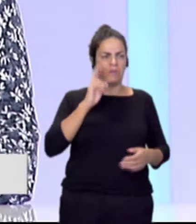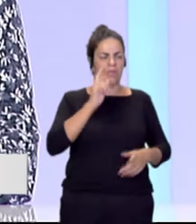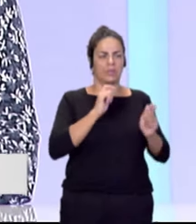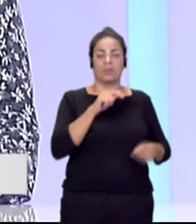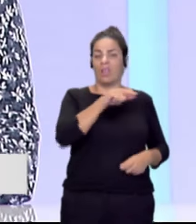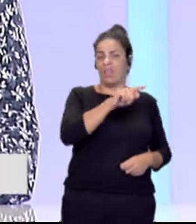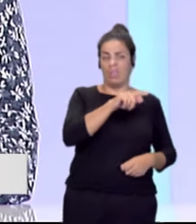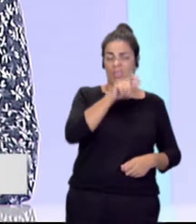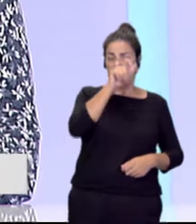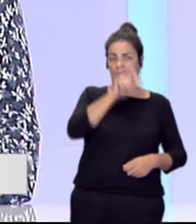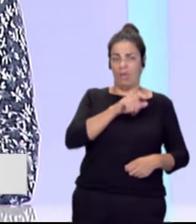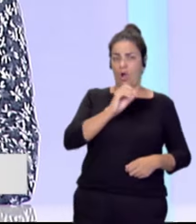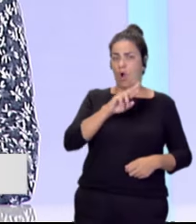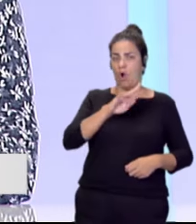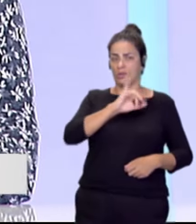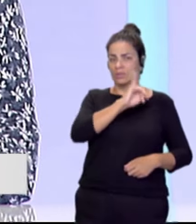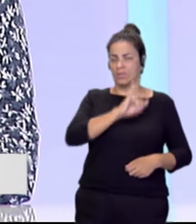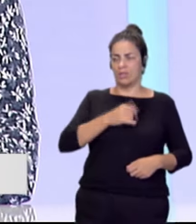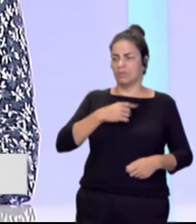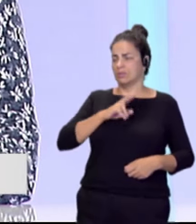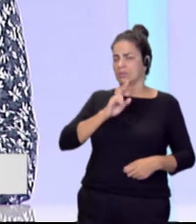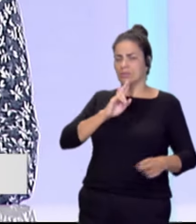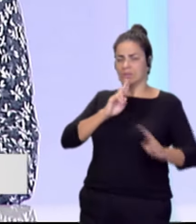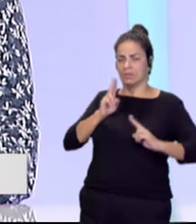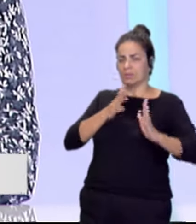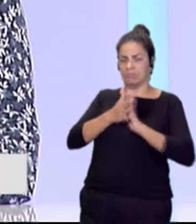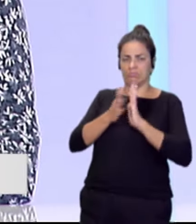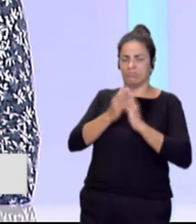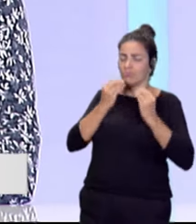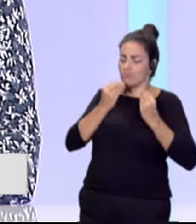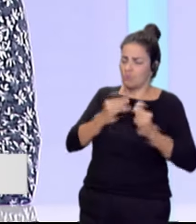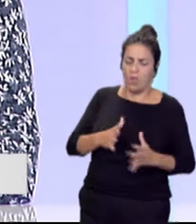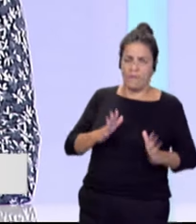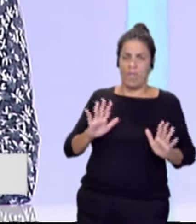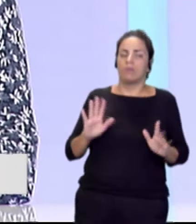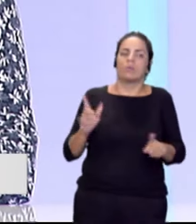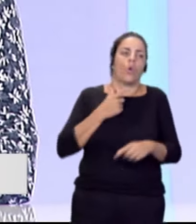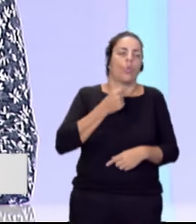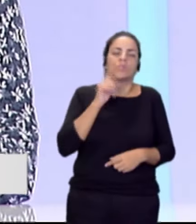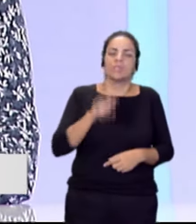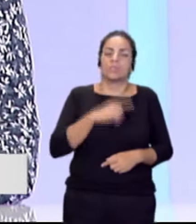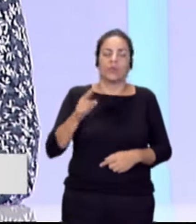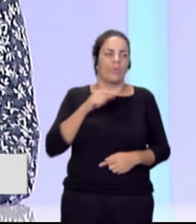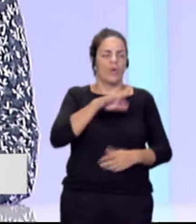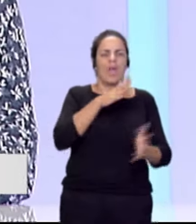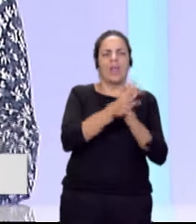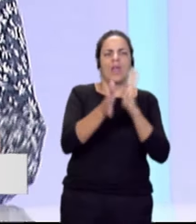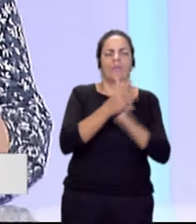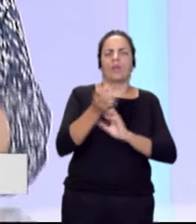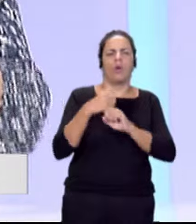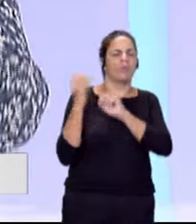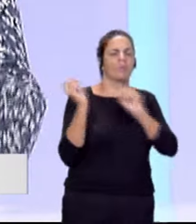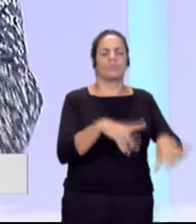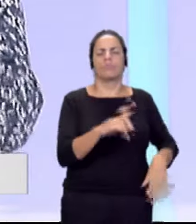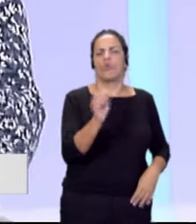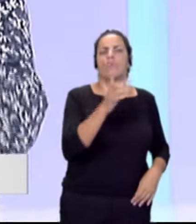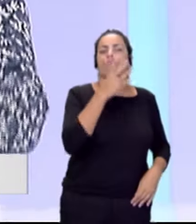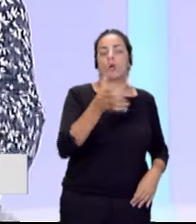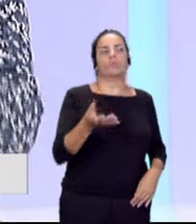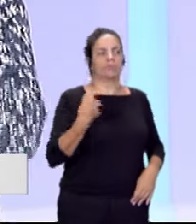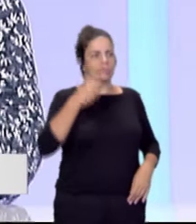quien no guste, porque él explicó por qué no dimitía. Y yo le tengo que dar parte de la razón. Impacta el que sea el primer